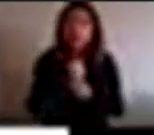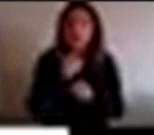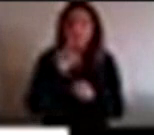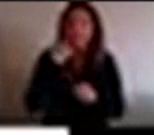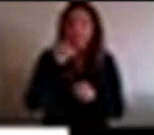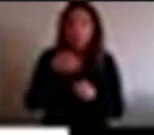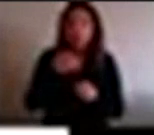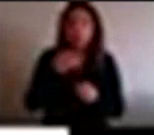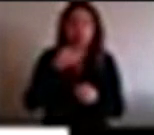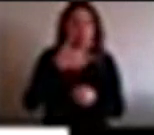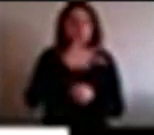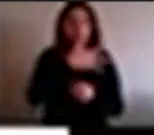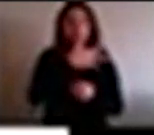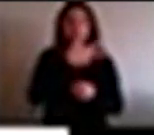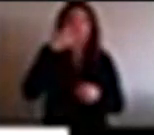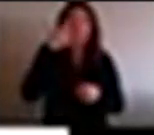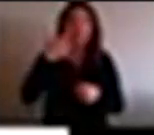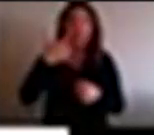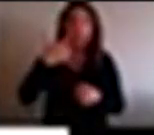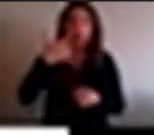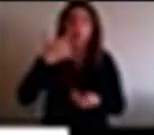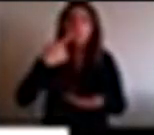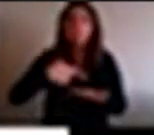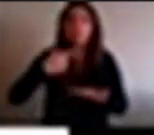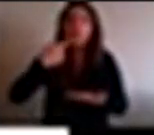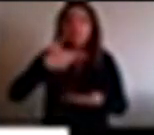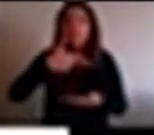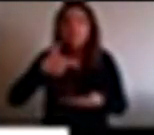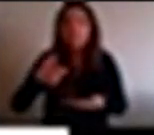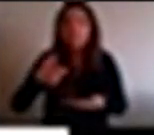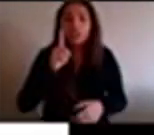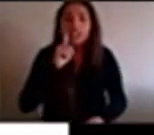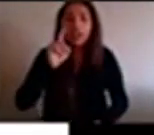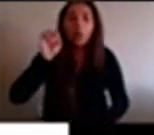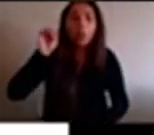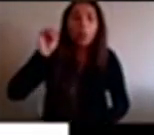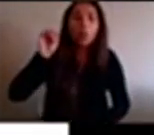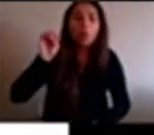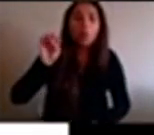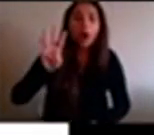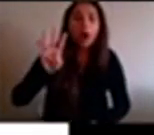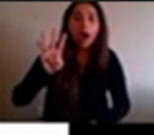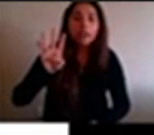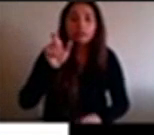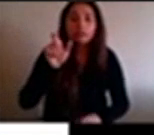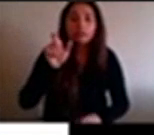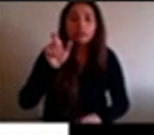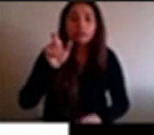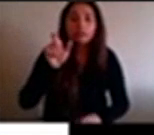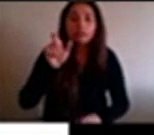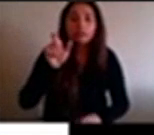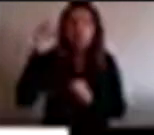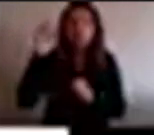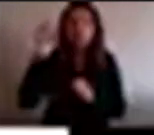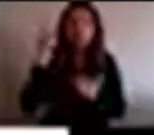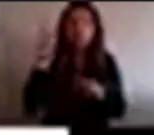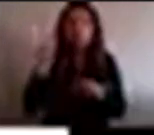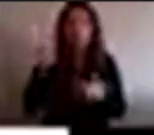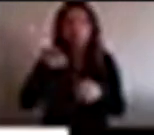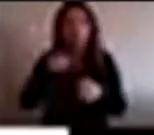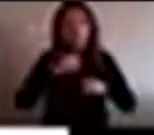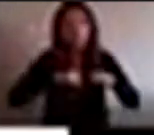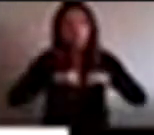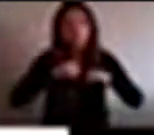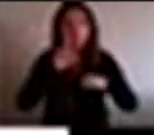5.700 tiene 24 personas con discapacidad. Realmente esta compañía tiene 87, pero ante el Ministerio presentó los